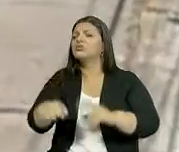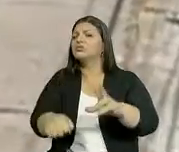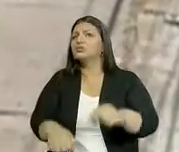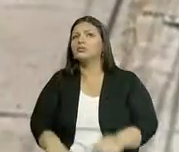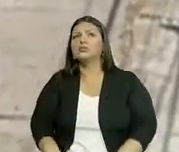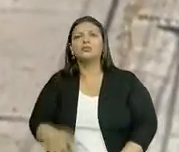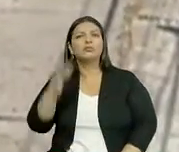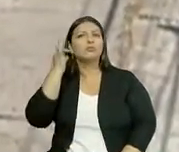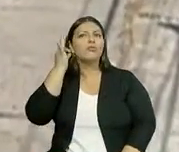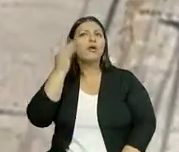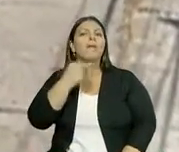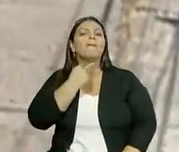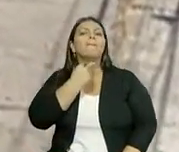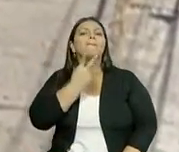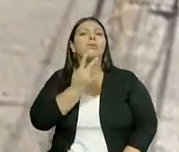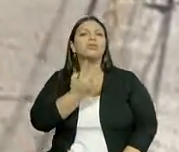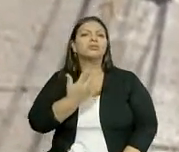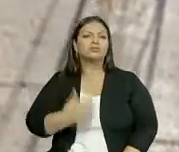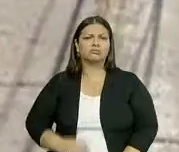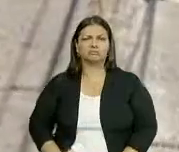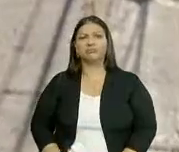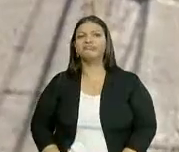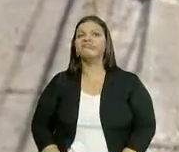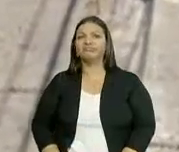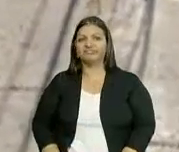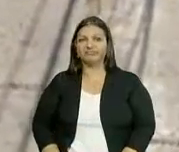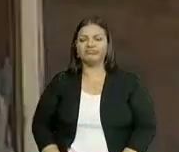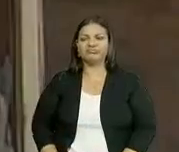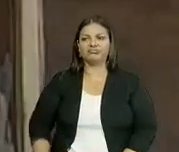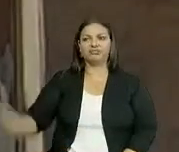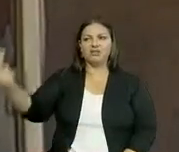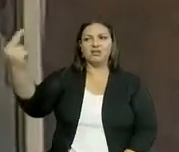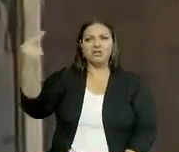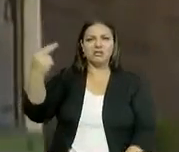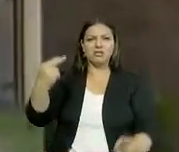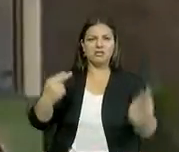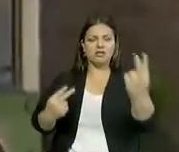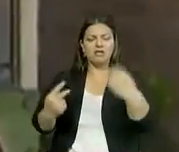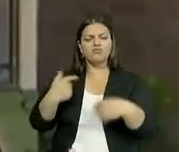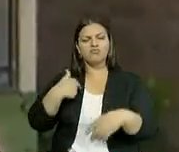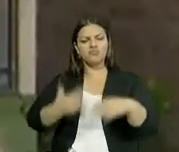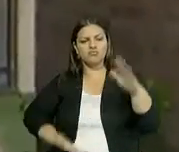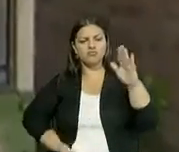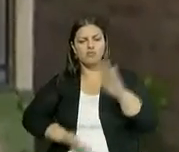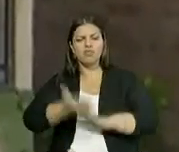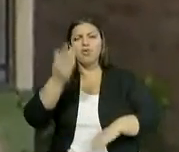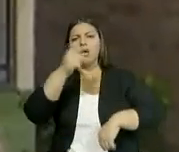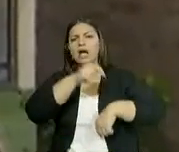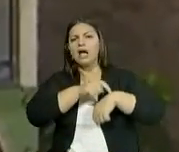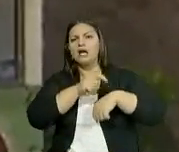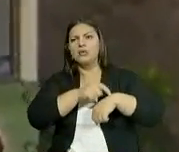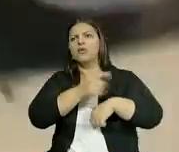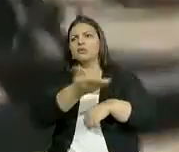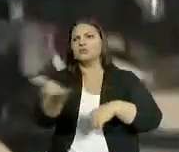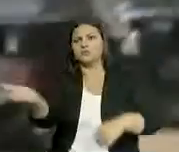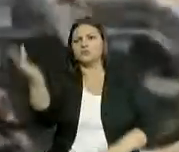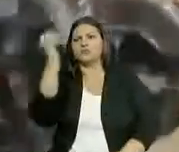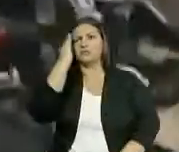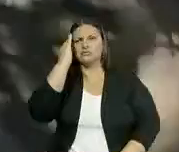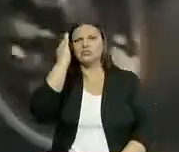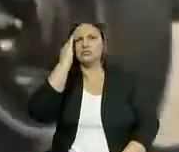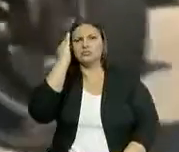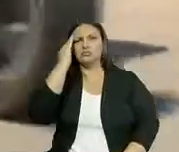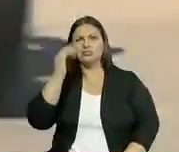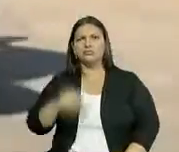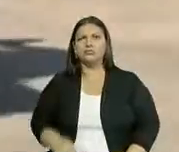todo momento estos nos están persiguiendo, nos tienen puesto el ojo ya estos ladrones, ya saben los horarios. Entonces nosotros nos sentimos muy asustados. Lo peor que uno no